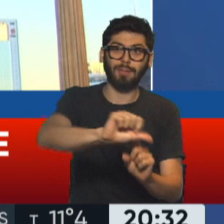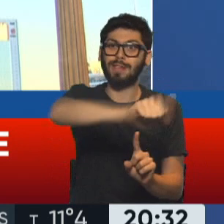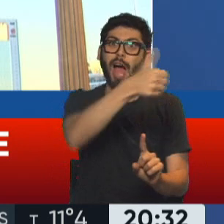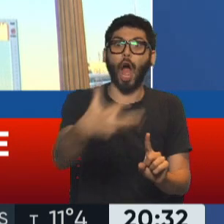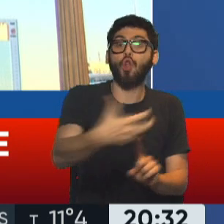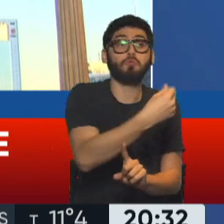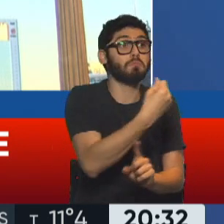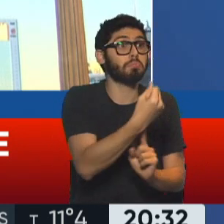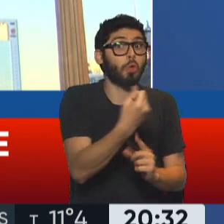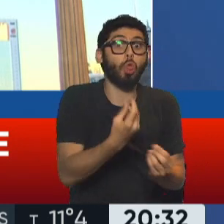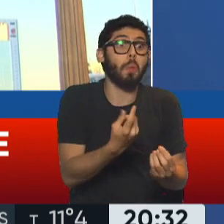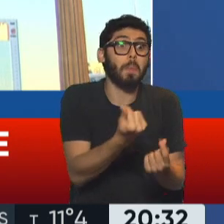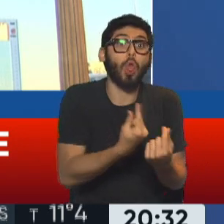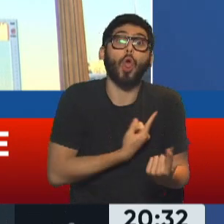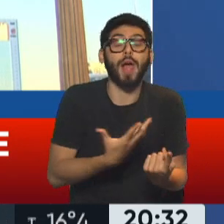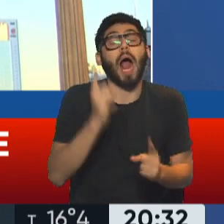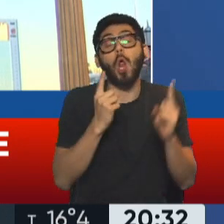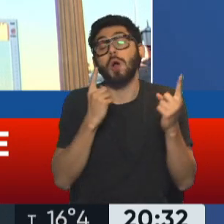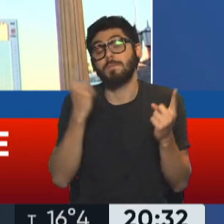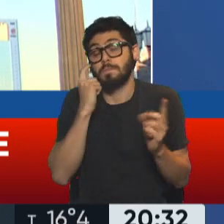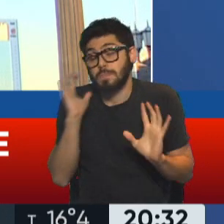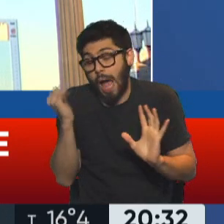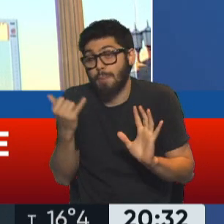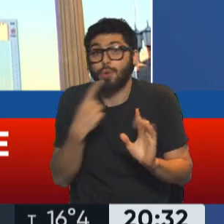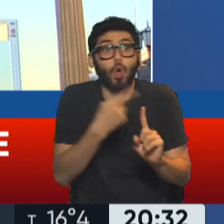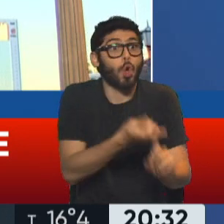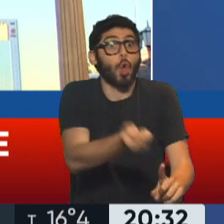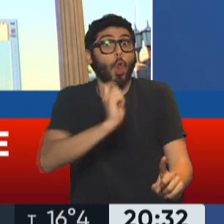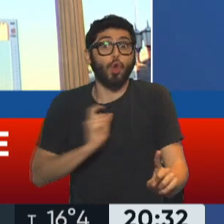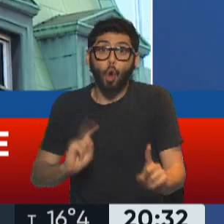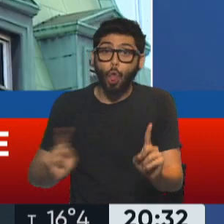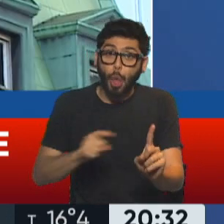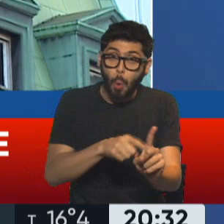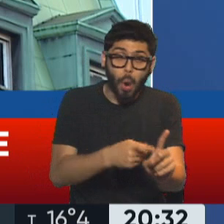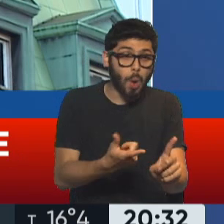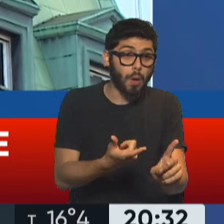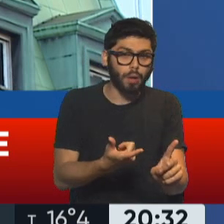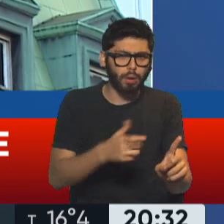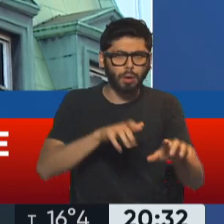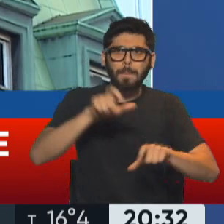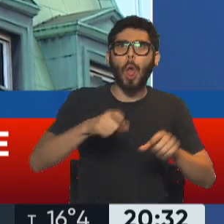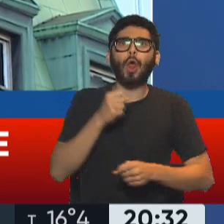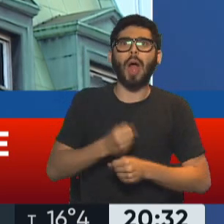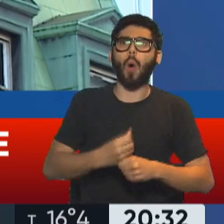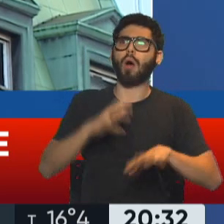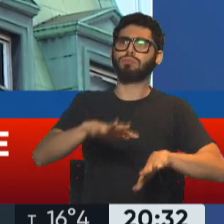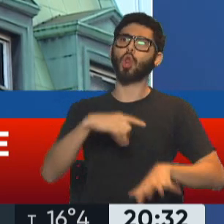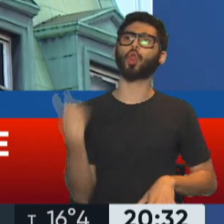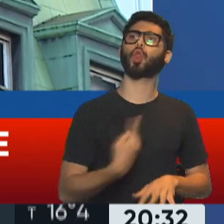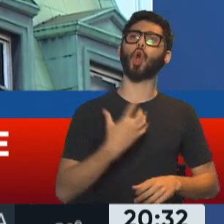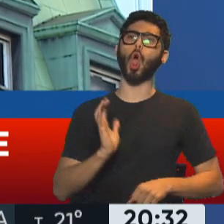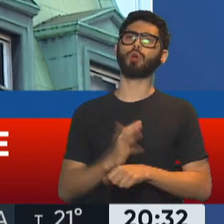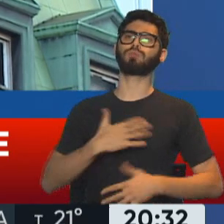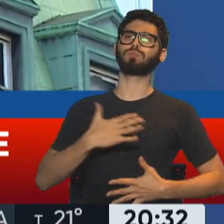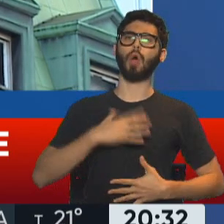está, ¿no? O podemos especular dónde está, pero no retornó nunca a donde debía. Digo, ¿qué lleva a un laburante a decir todos somos